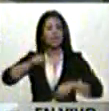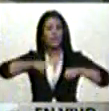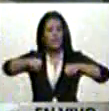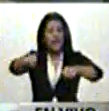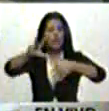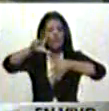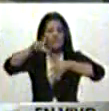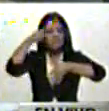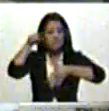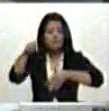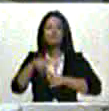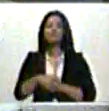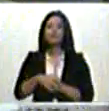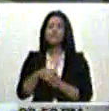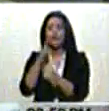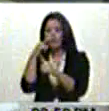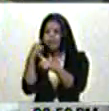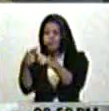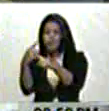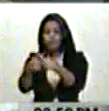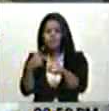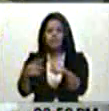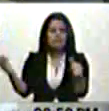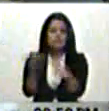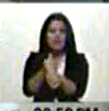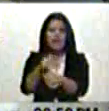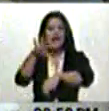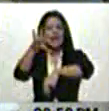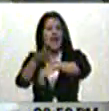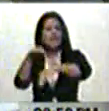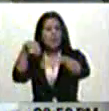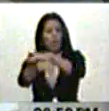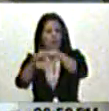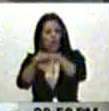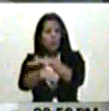que estaban destinados para el consumo del pueblo.